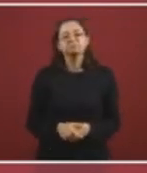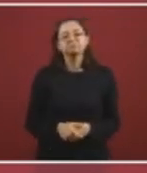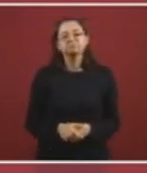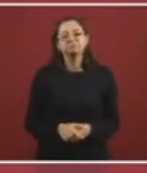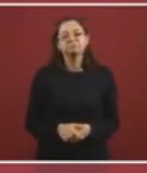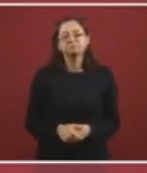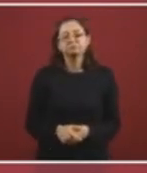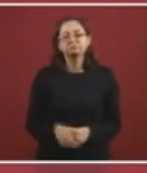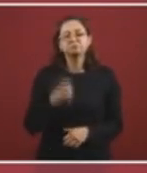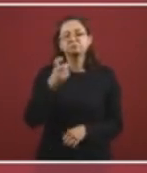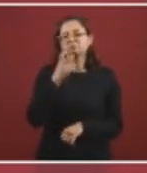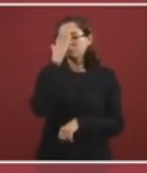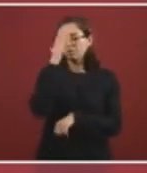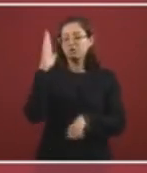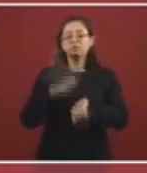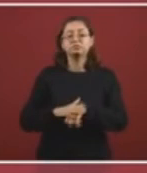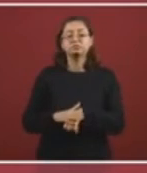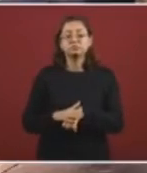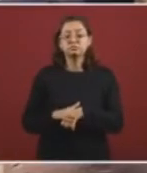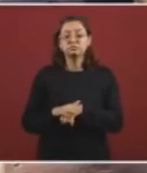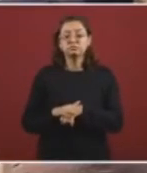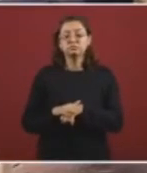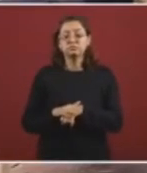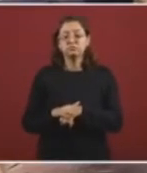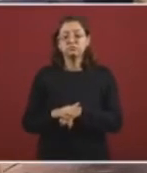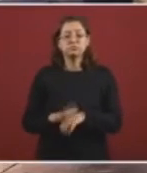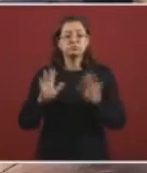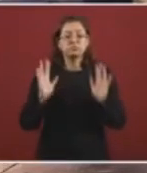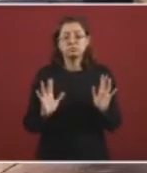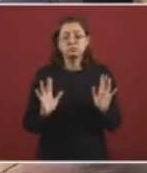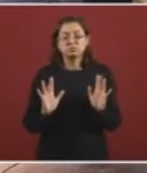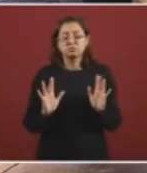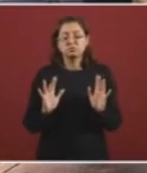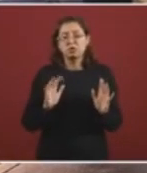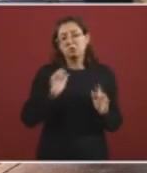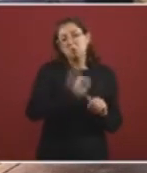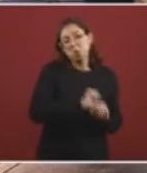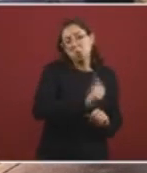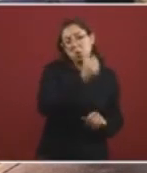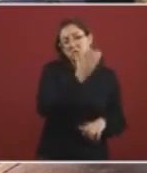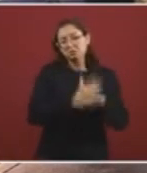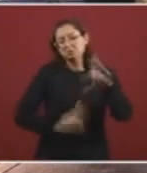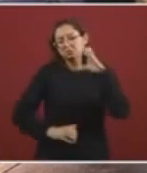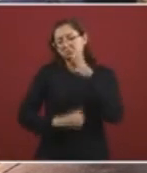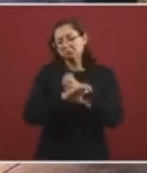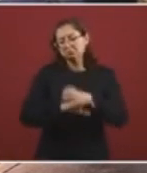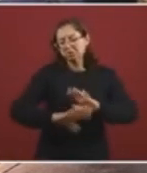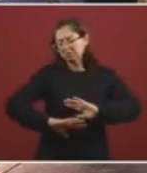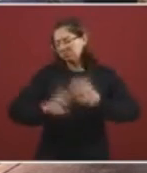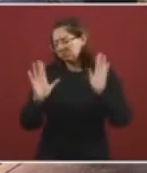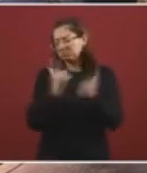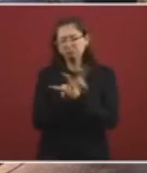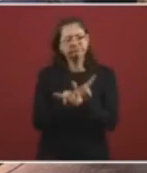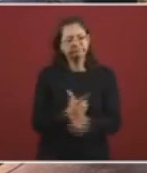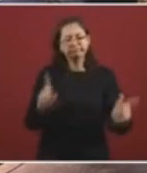la lección. Por lo otro, libertad completa y respeto.